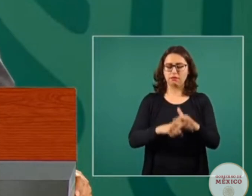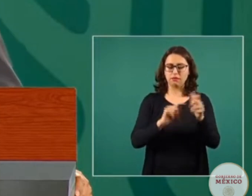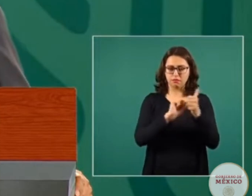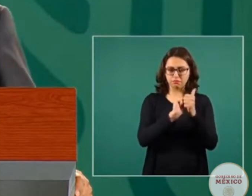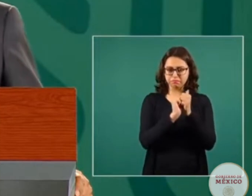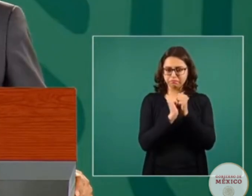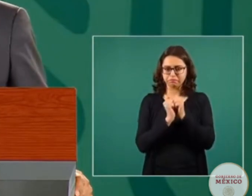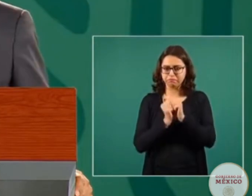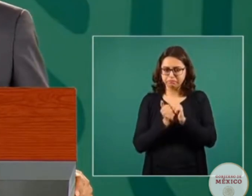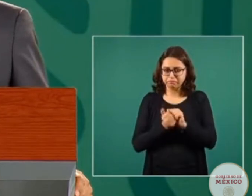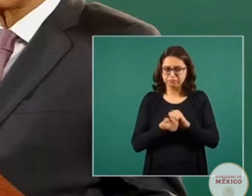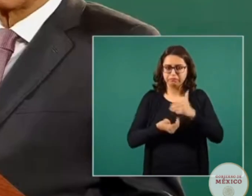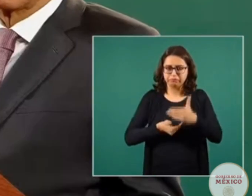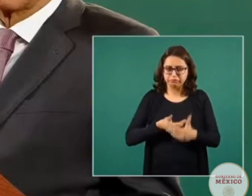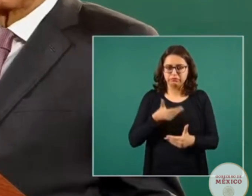para que la gente